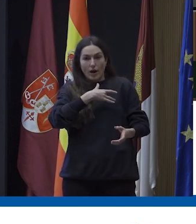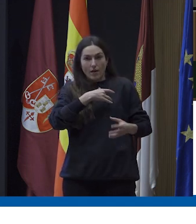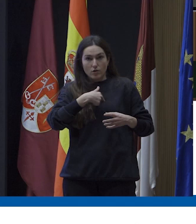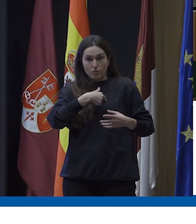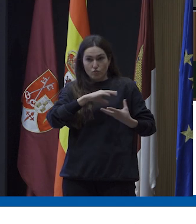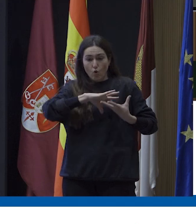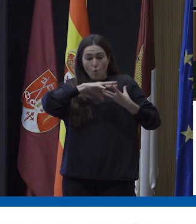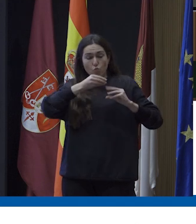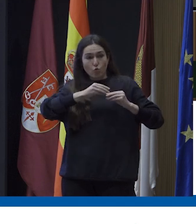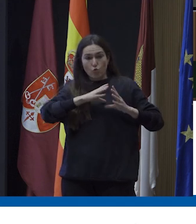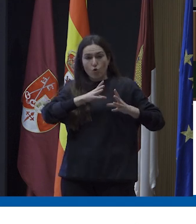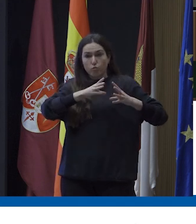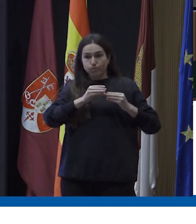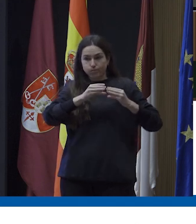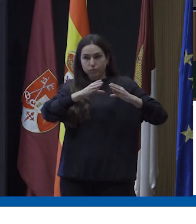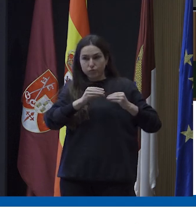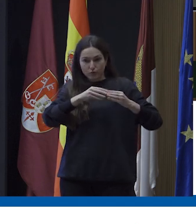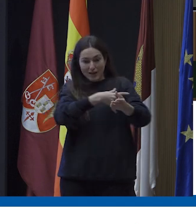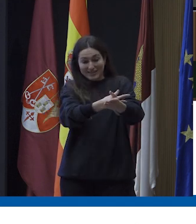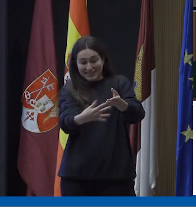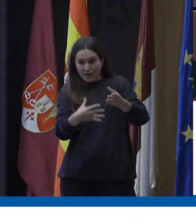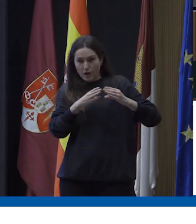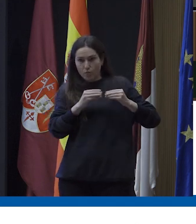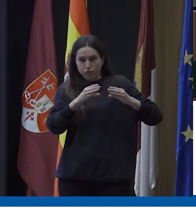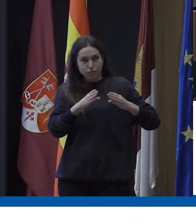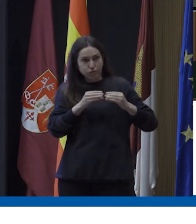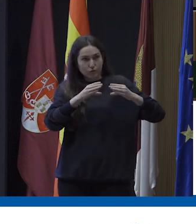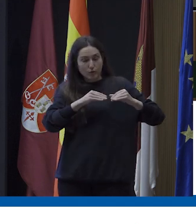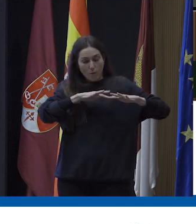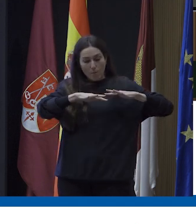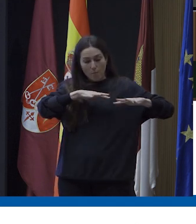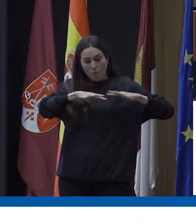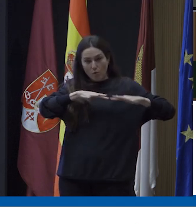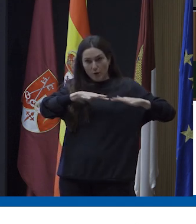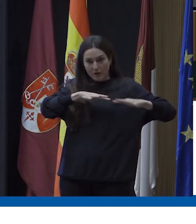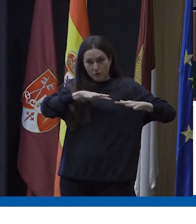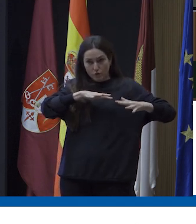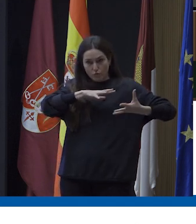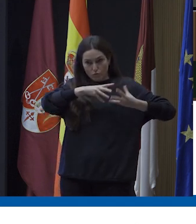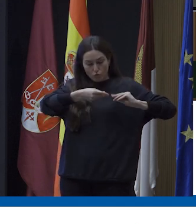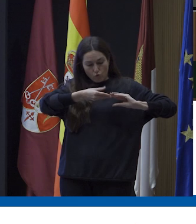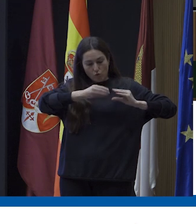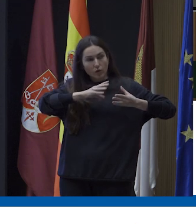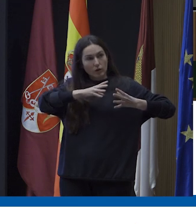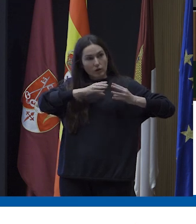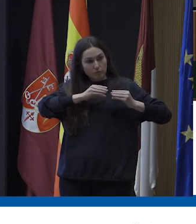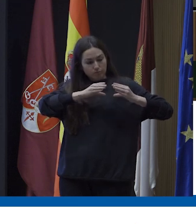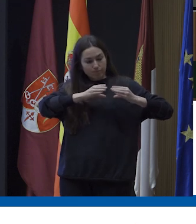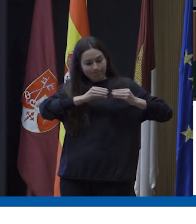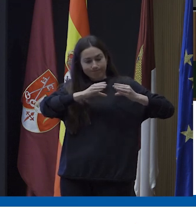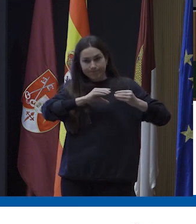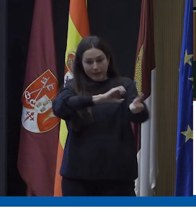bomba que succiona y expulsa un líquido que es la sangre, y ese movimiento muscular tiene que estar nutrido por unas